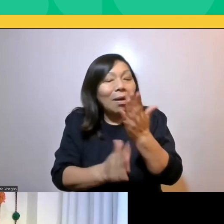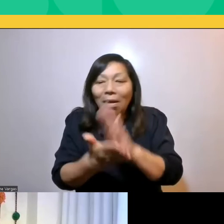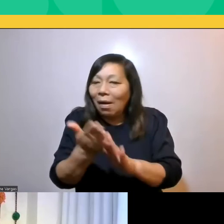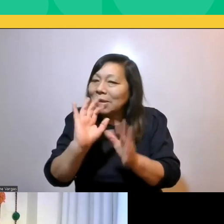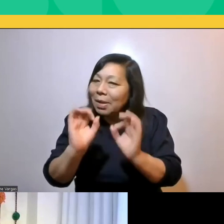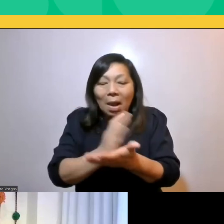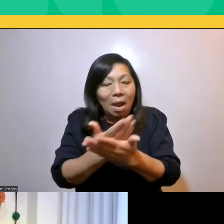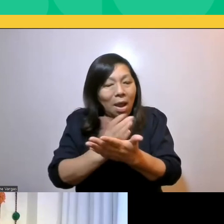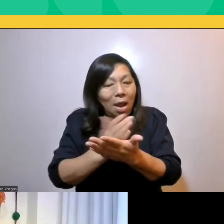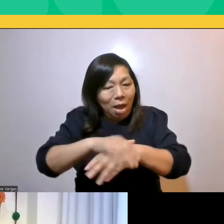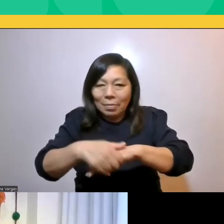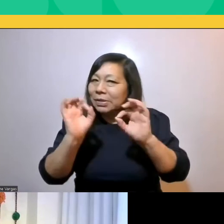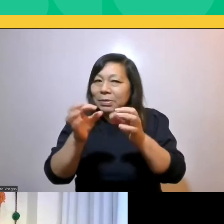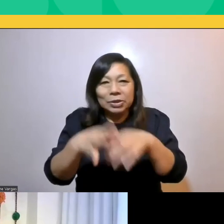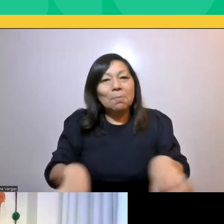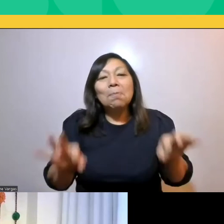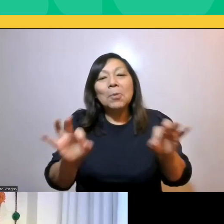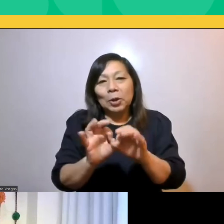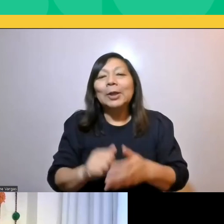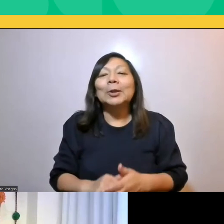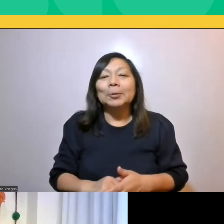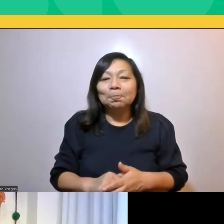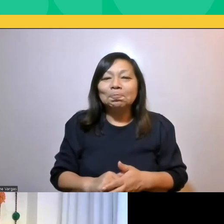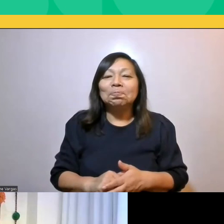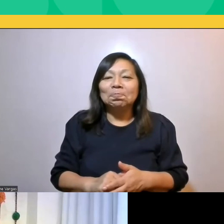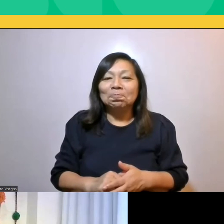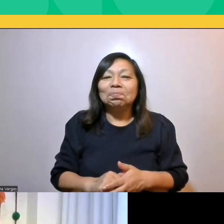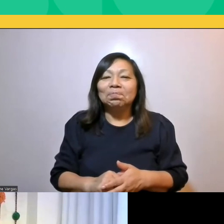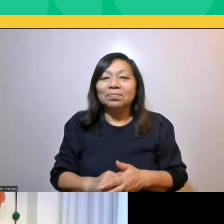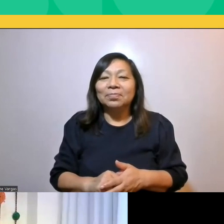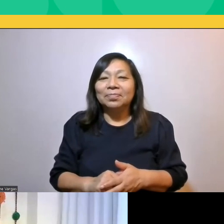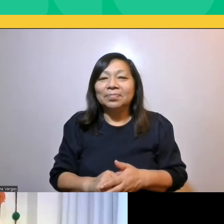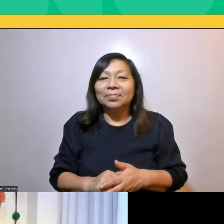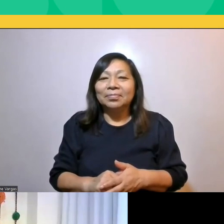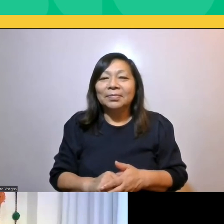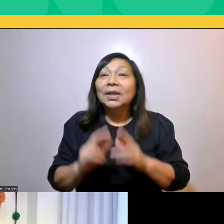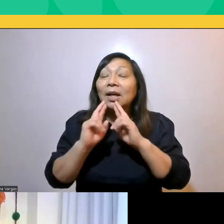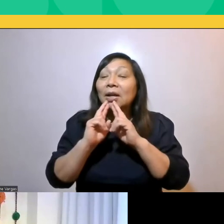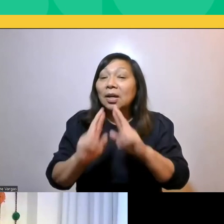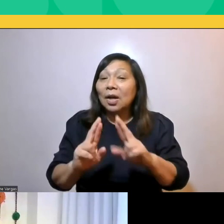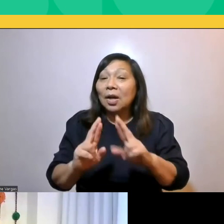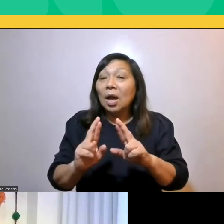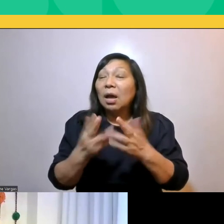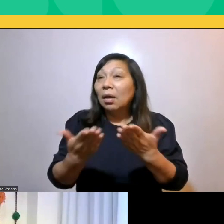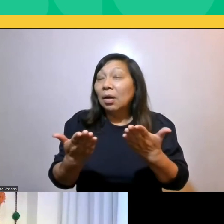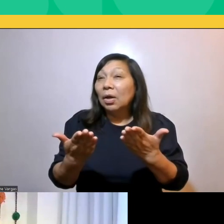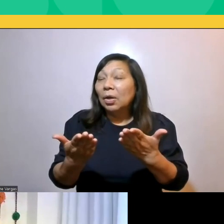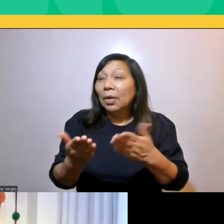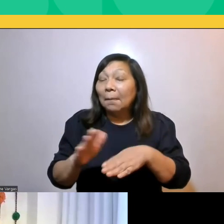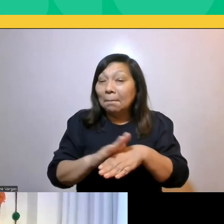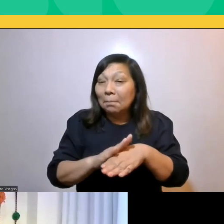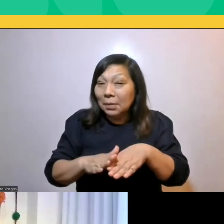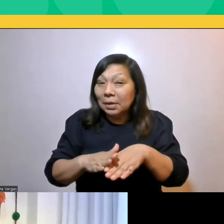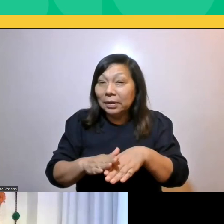un lavado de manos ideal. ujú. A ver, ¿nos podría recomendar algún producto dermatológico para